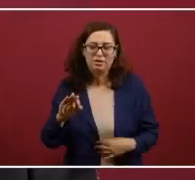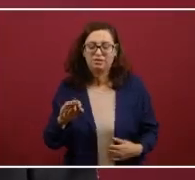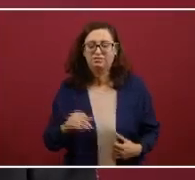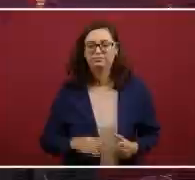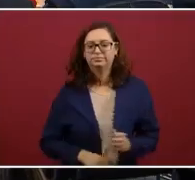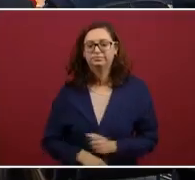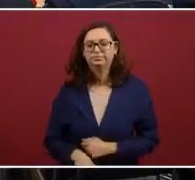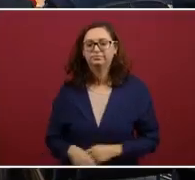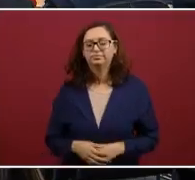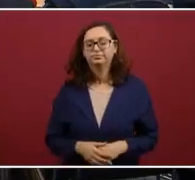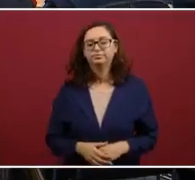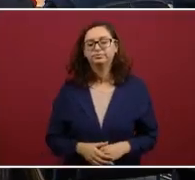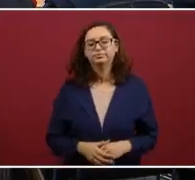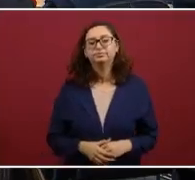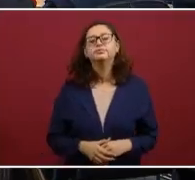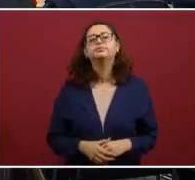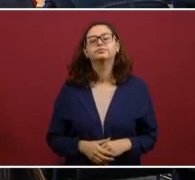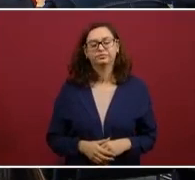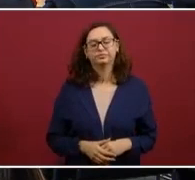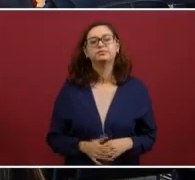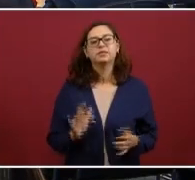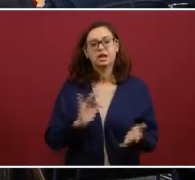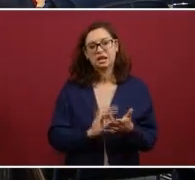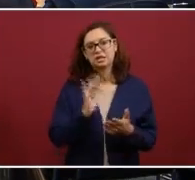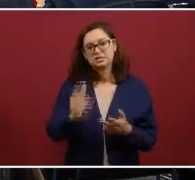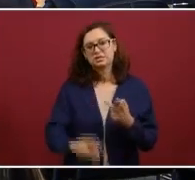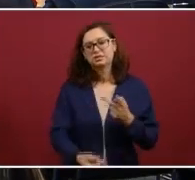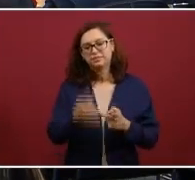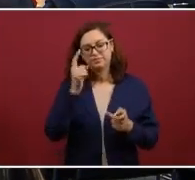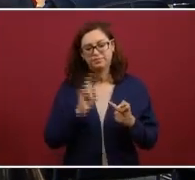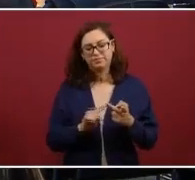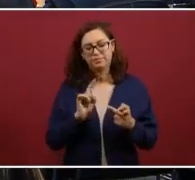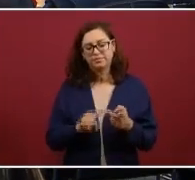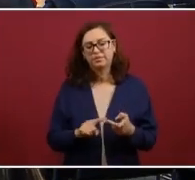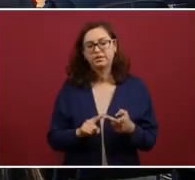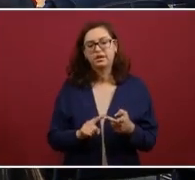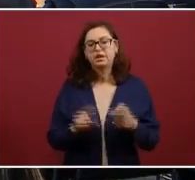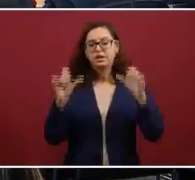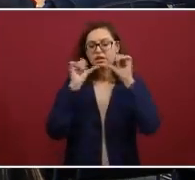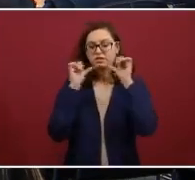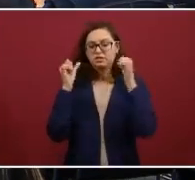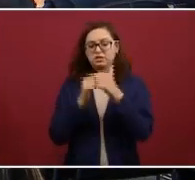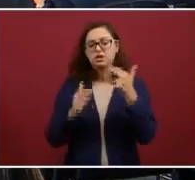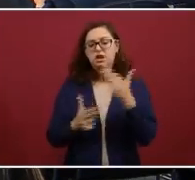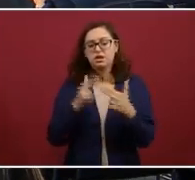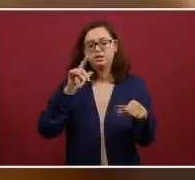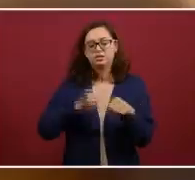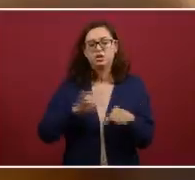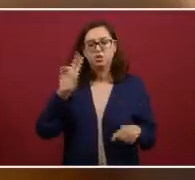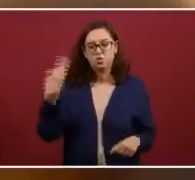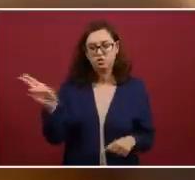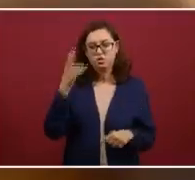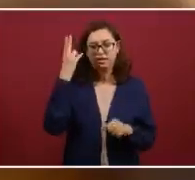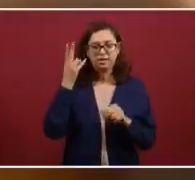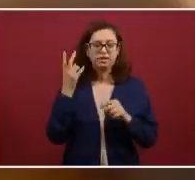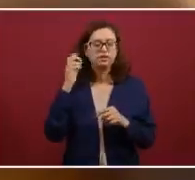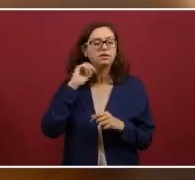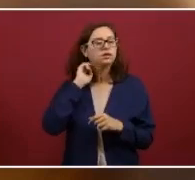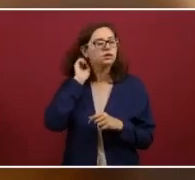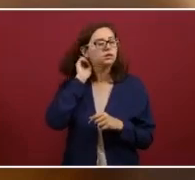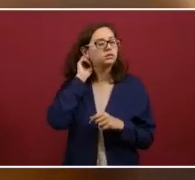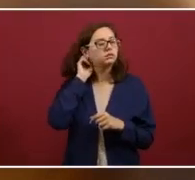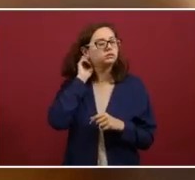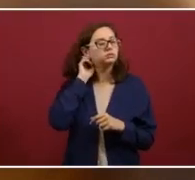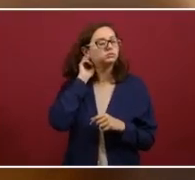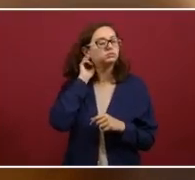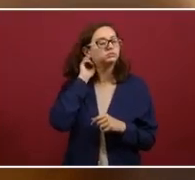bienestar. Okay. Gracias. Y la otra, señor, la Asociación Nacional de Universidades e Instituciones de Educación Superior, la ANUYES,